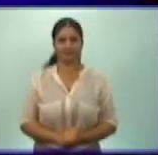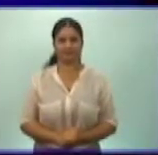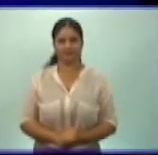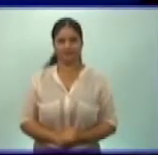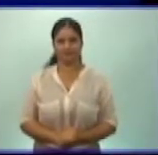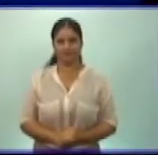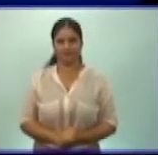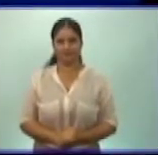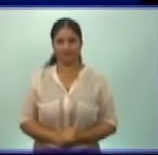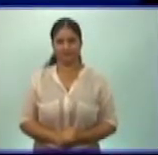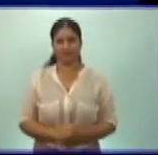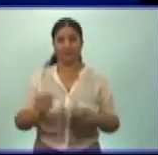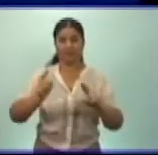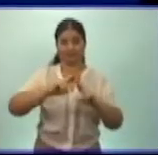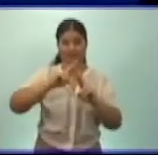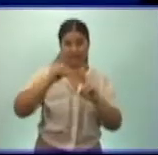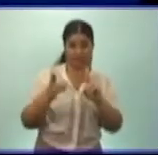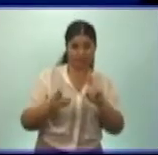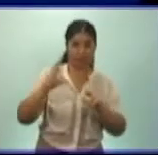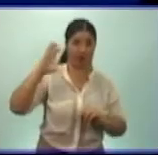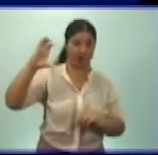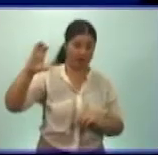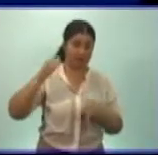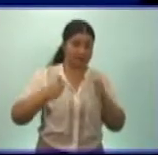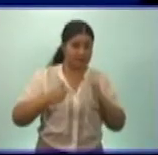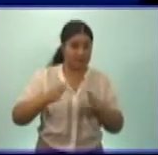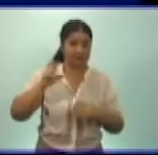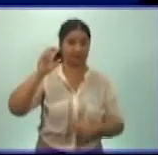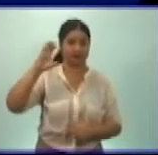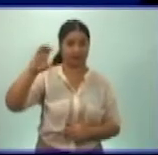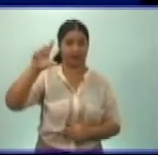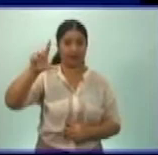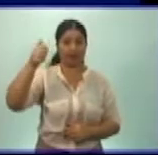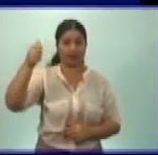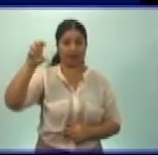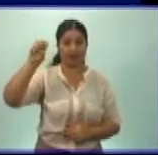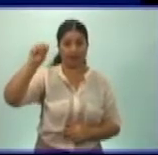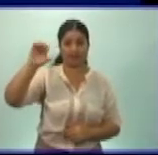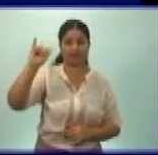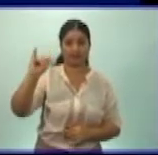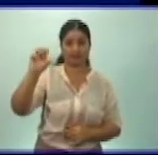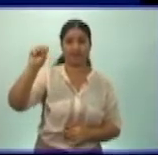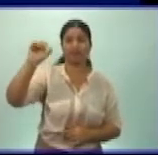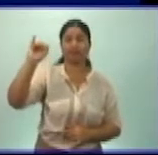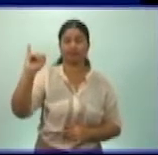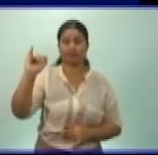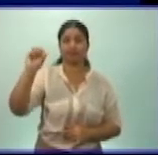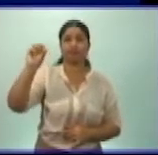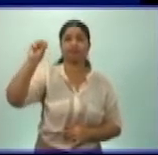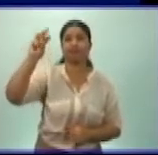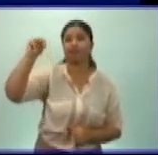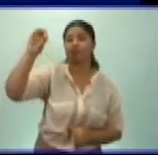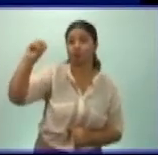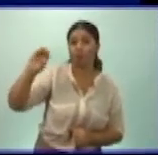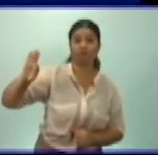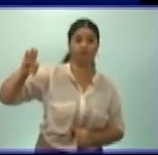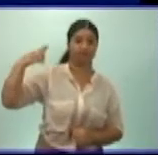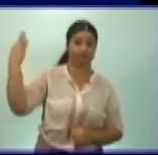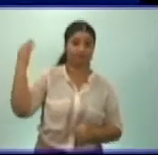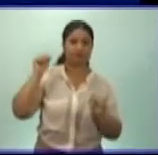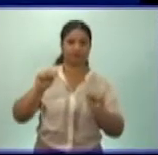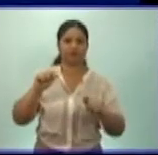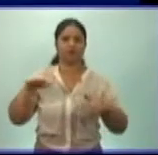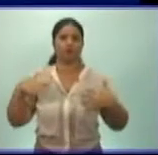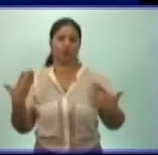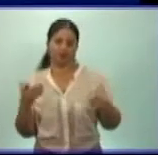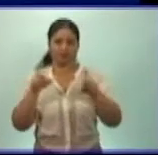El teatro clásico francés estaba muy controlado por la monarquía, pues eran espectáculos a menudo